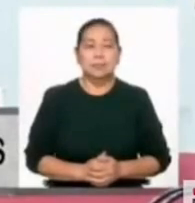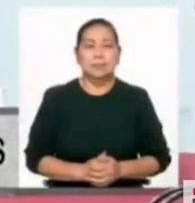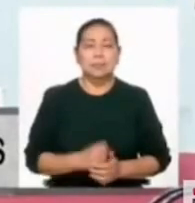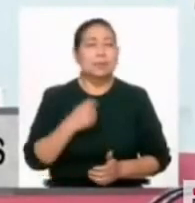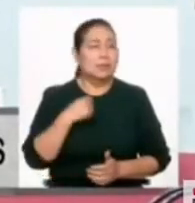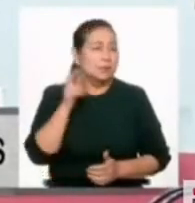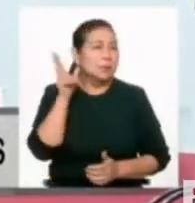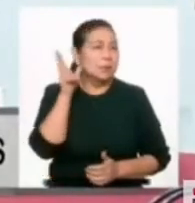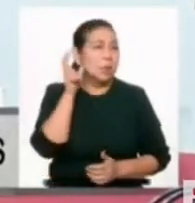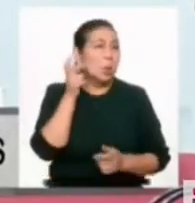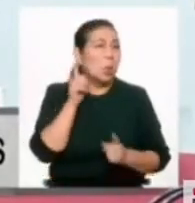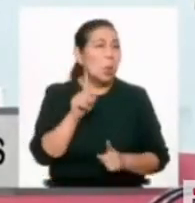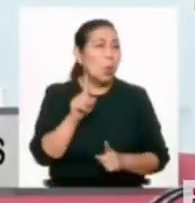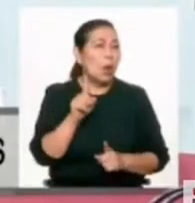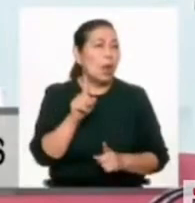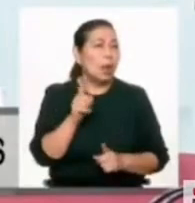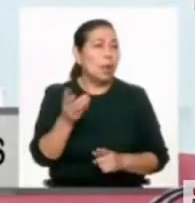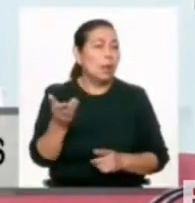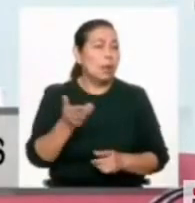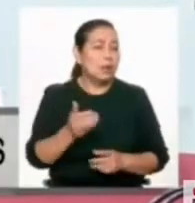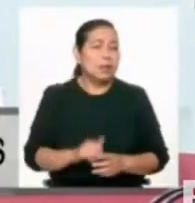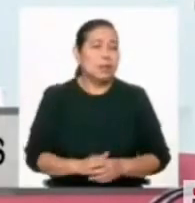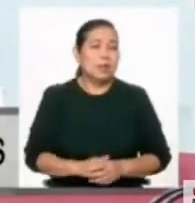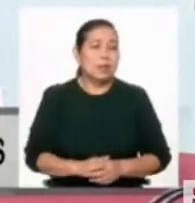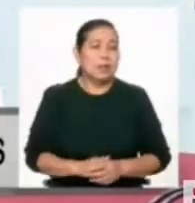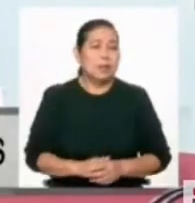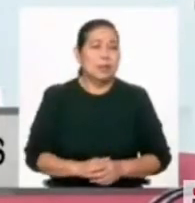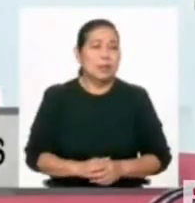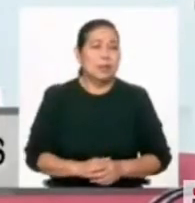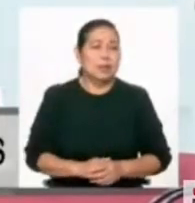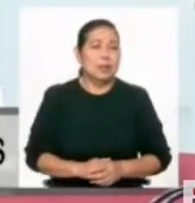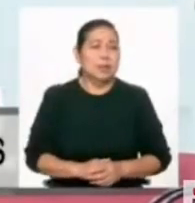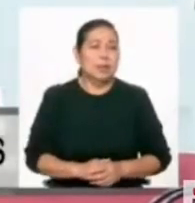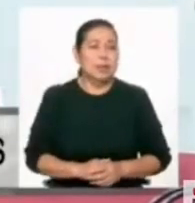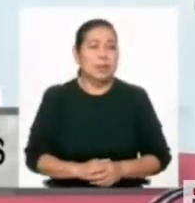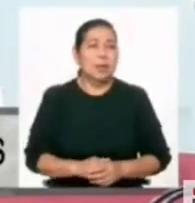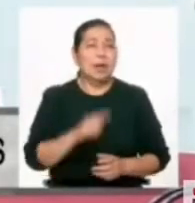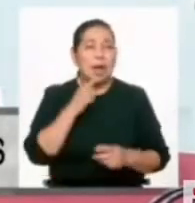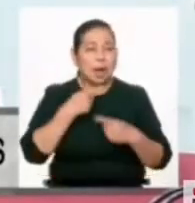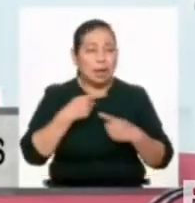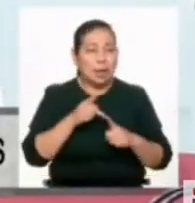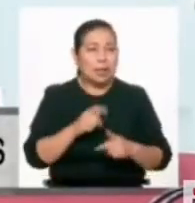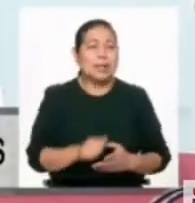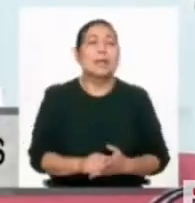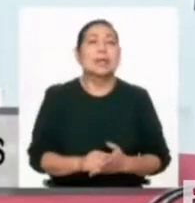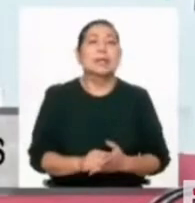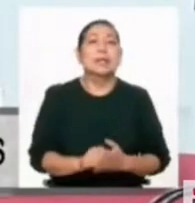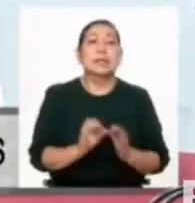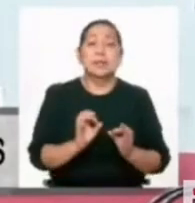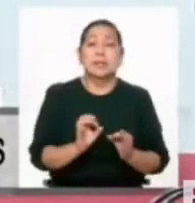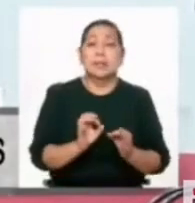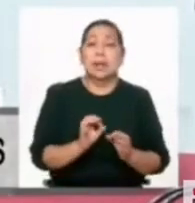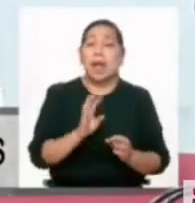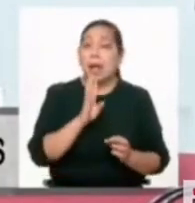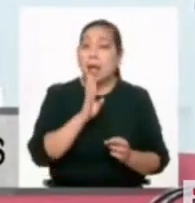Desmiente los audios cuando estuvo ahí, tanto en el centro de convenciones, cuando estuvo cerca en la campaña del presidente Pedro Castillo, si es que